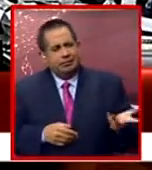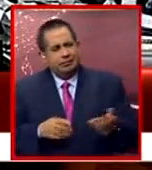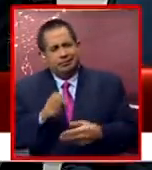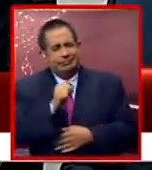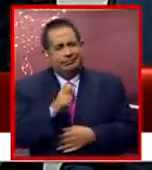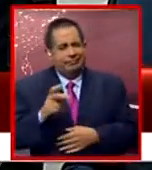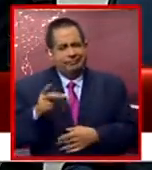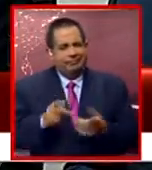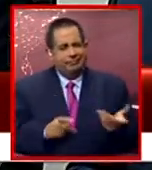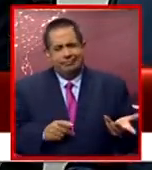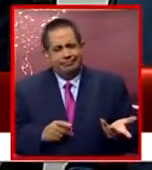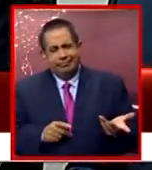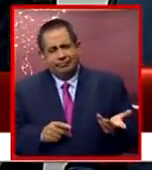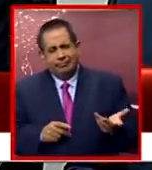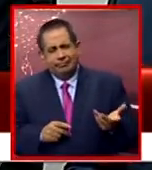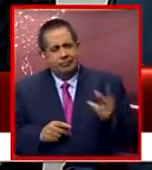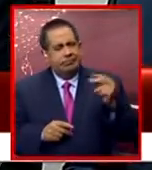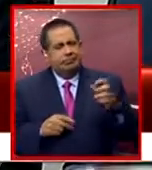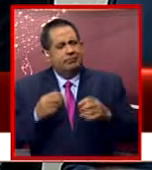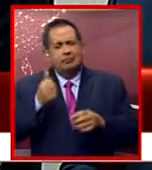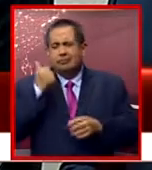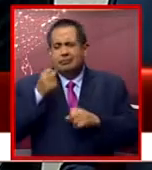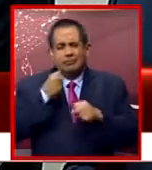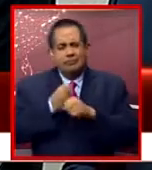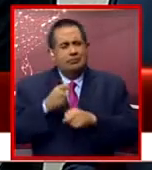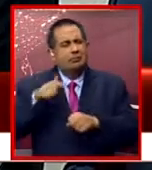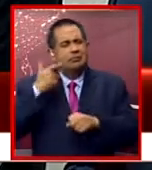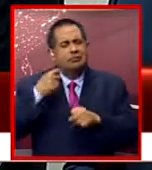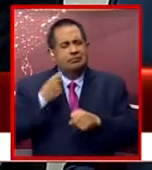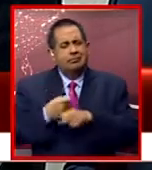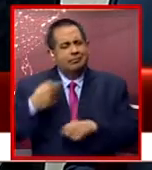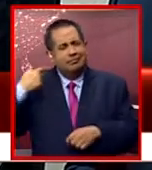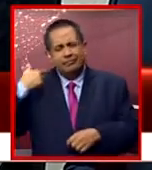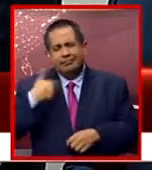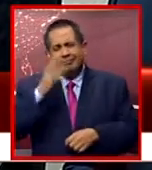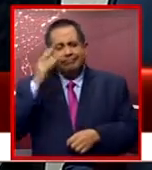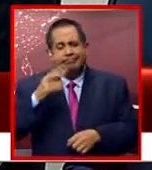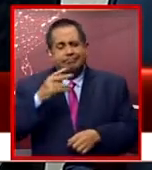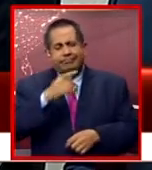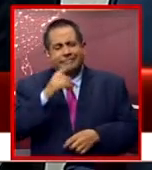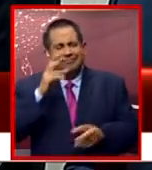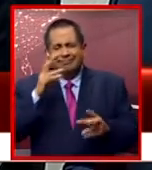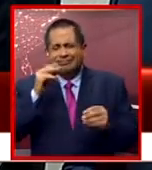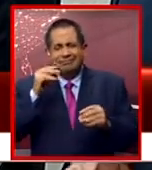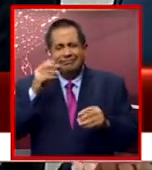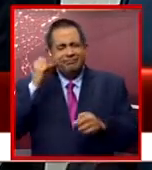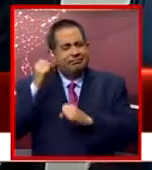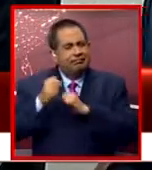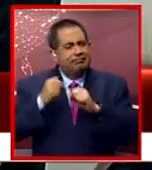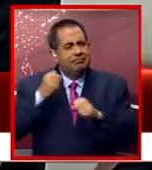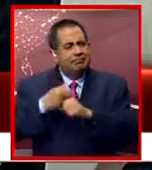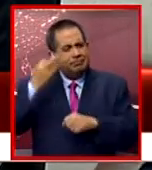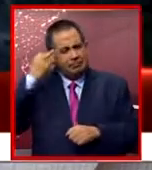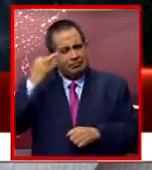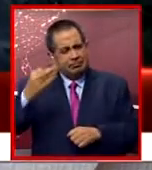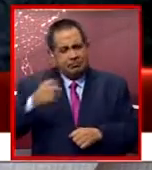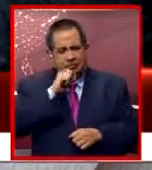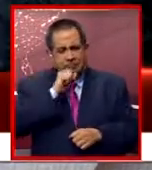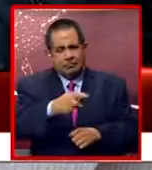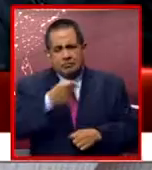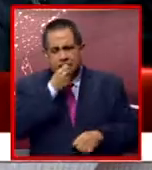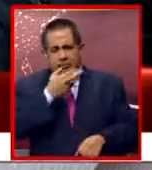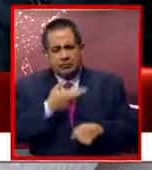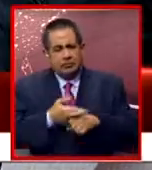Educación, que no son de estos 6 años ni los 12 anteriores que tanto dicen, tiene infinidad de tiempo la